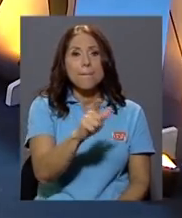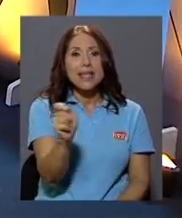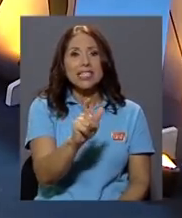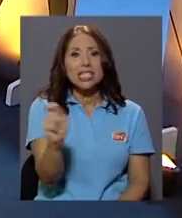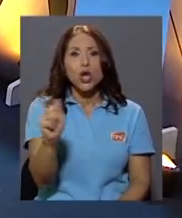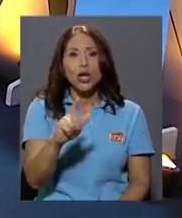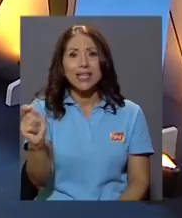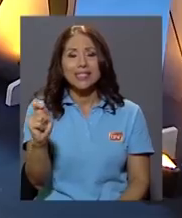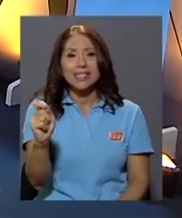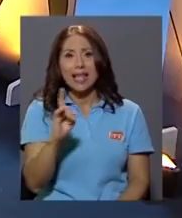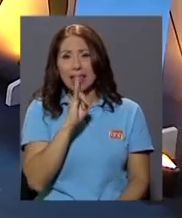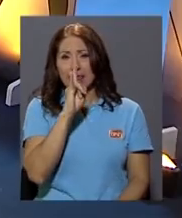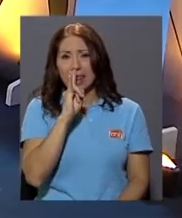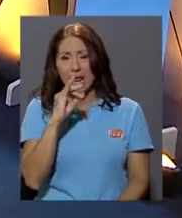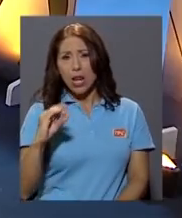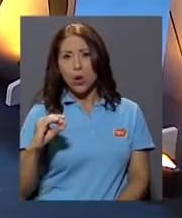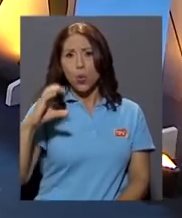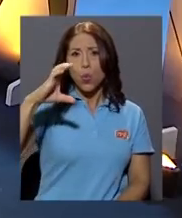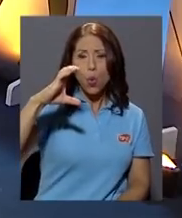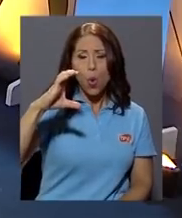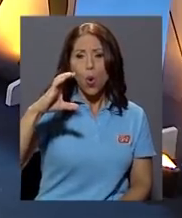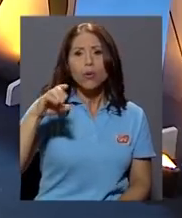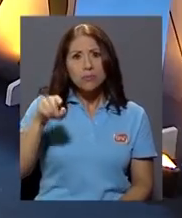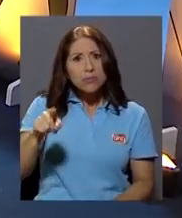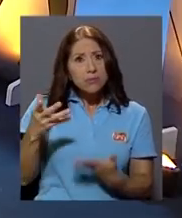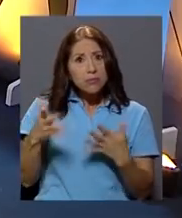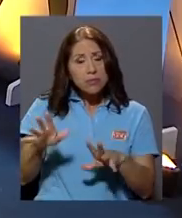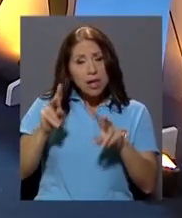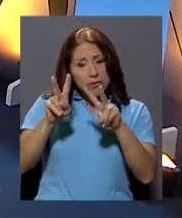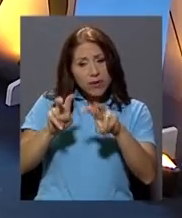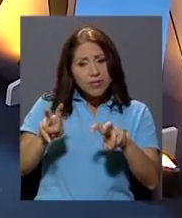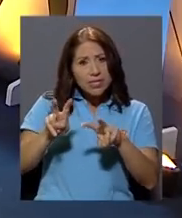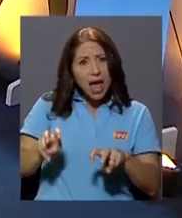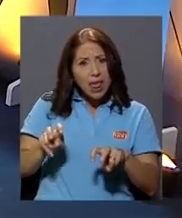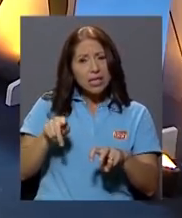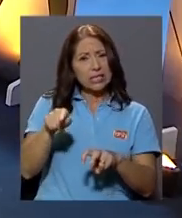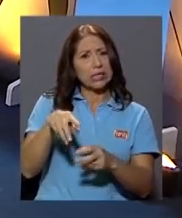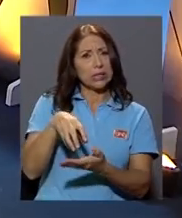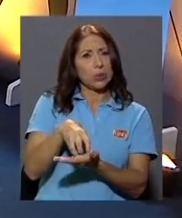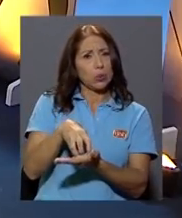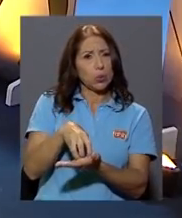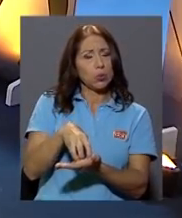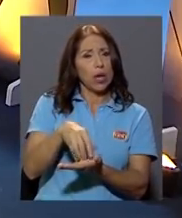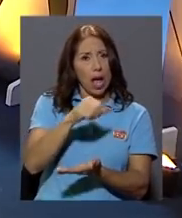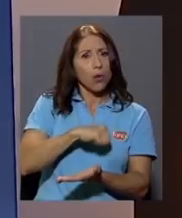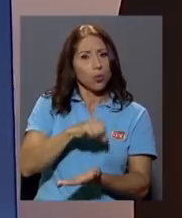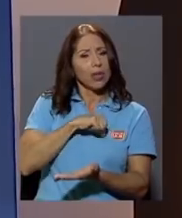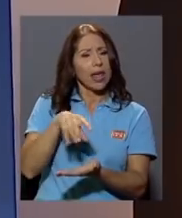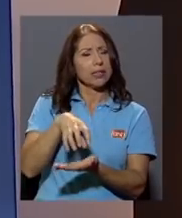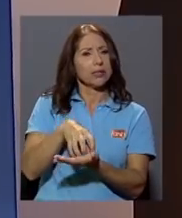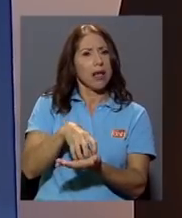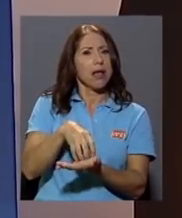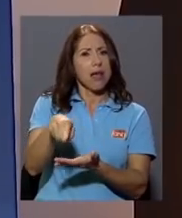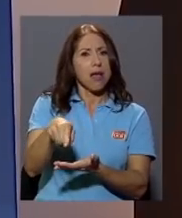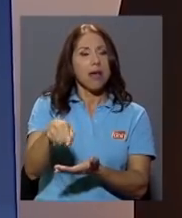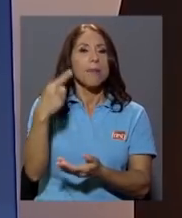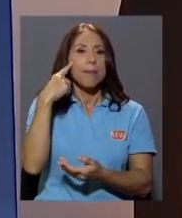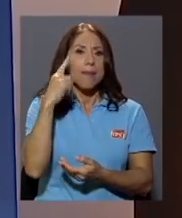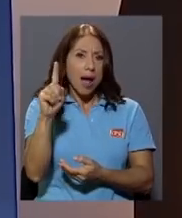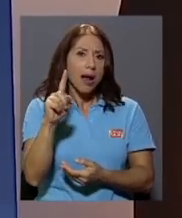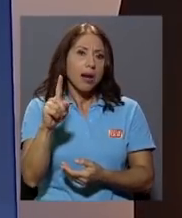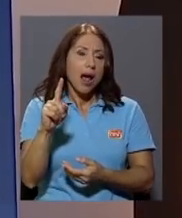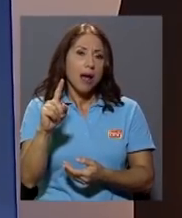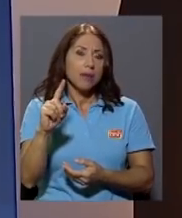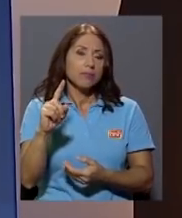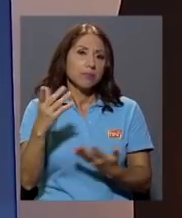Carlos, han sido también revisadas y puestas en cuestionamiento de parte de las autoridades para, sobre todo,